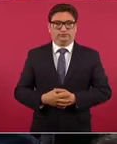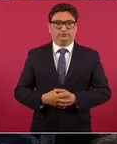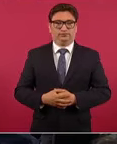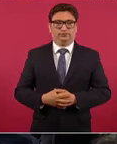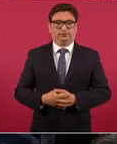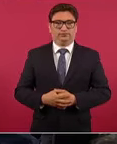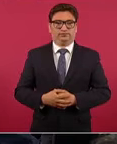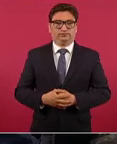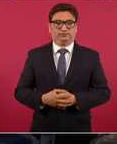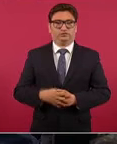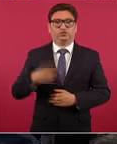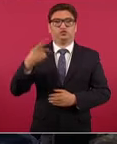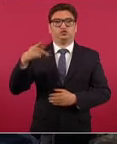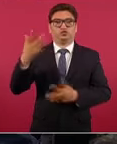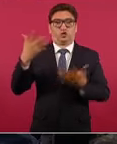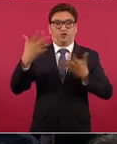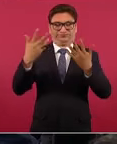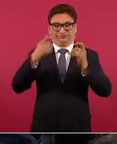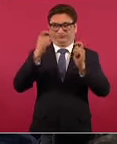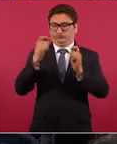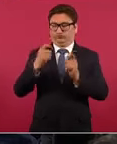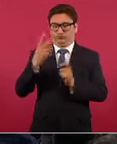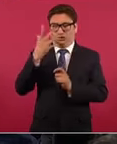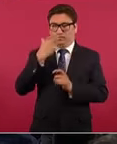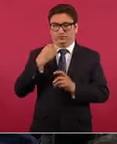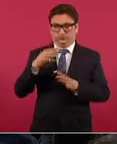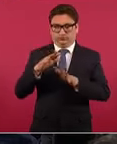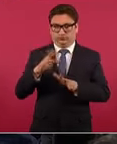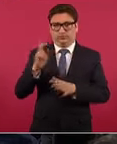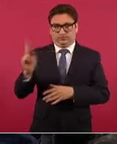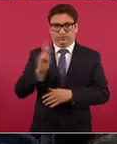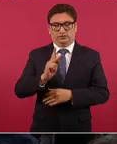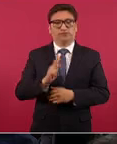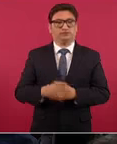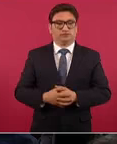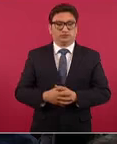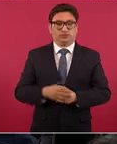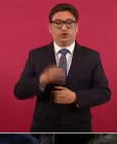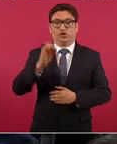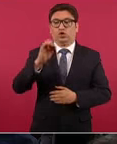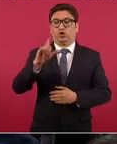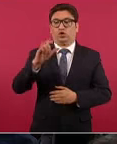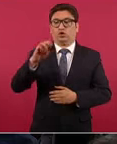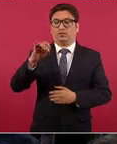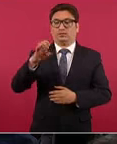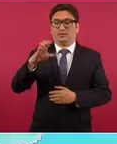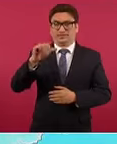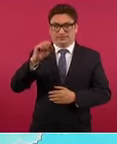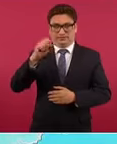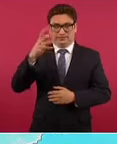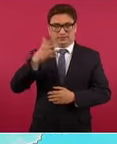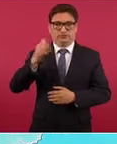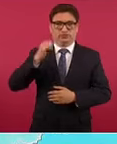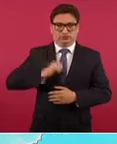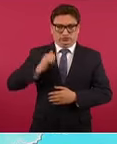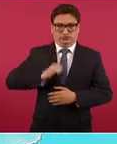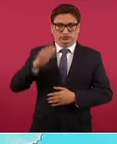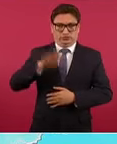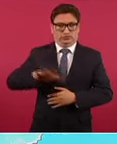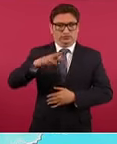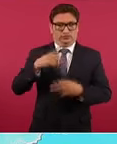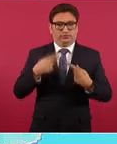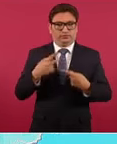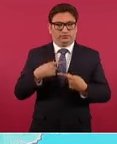sus extraordinarias obras los olmecas se acaban